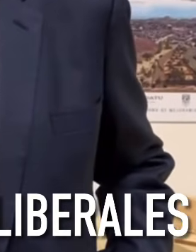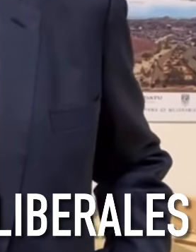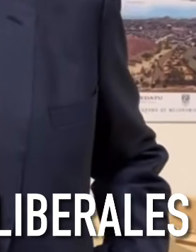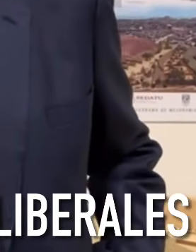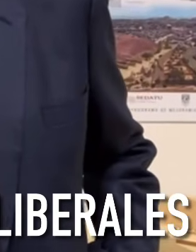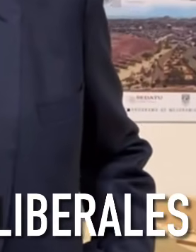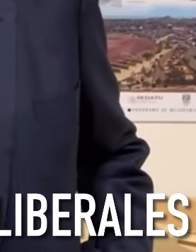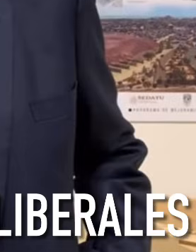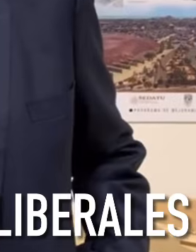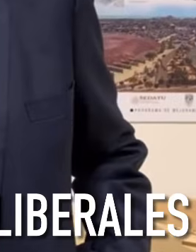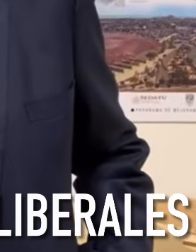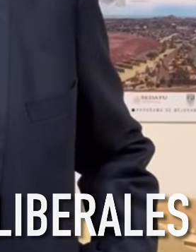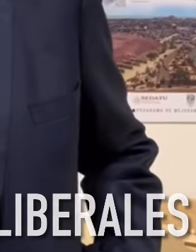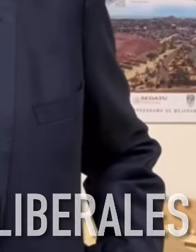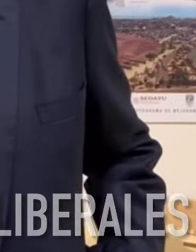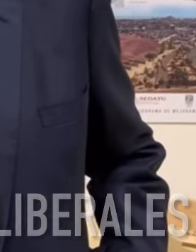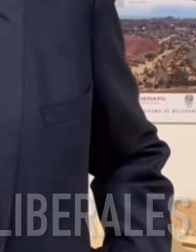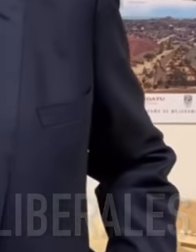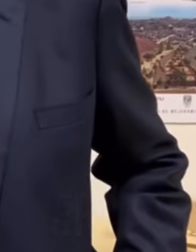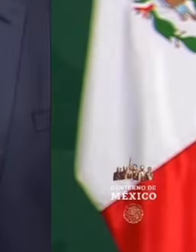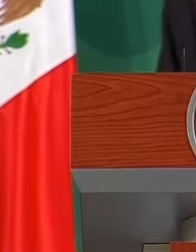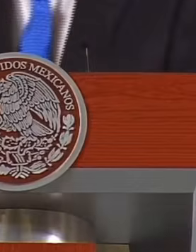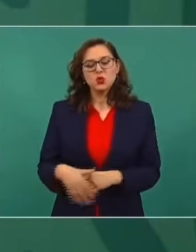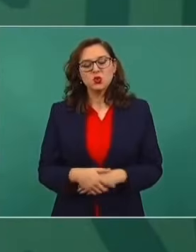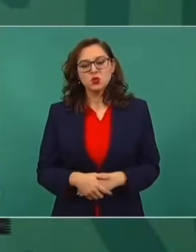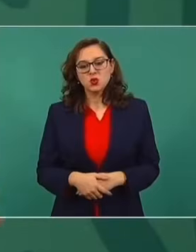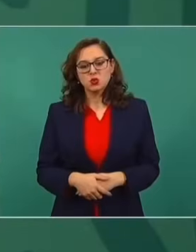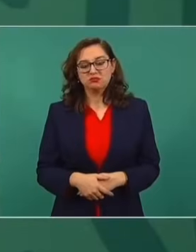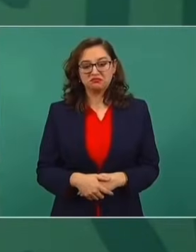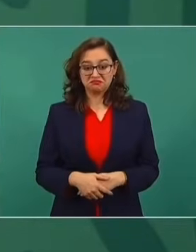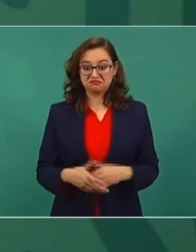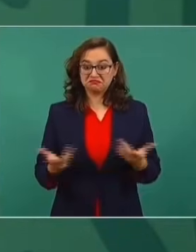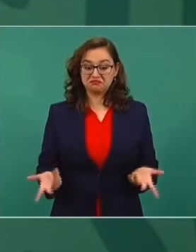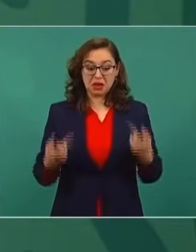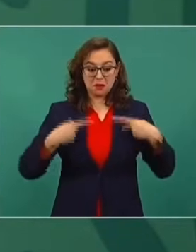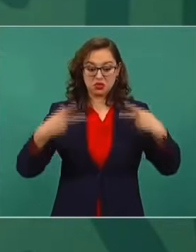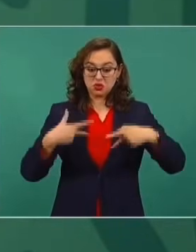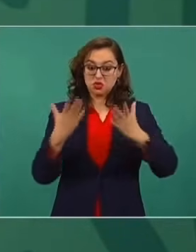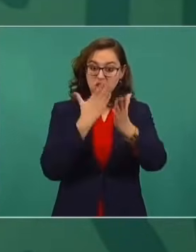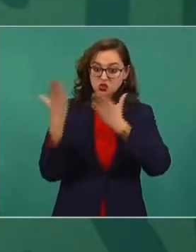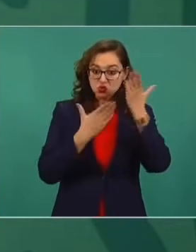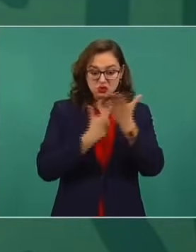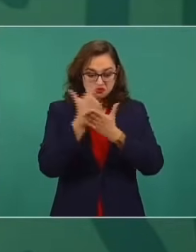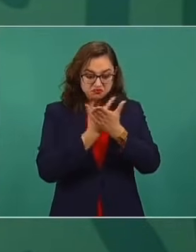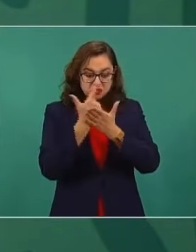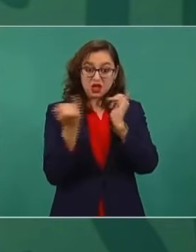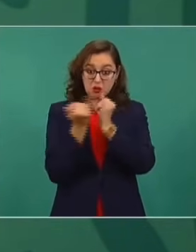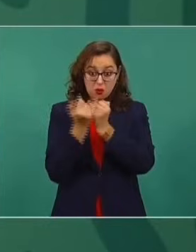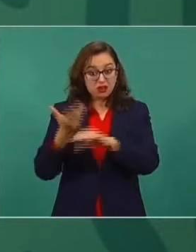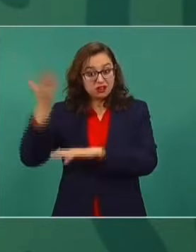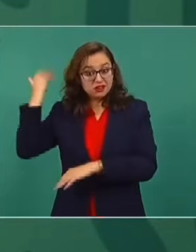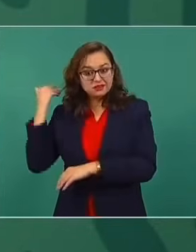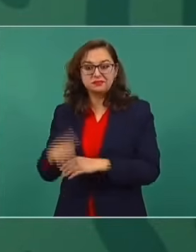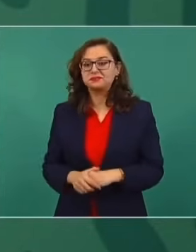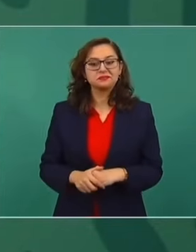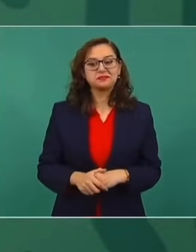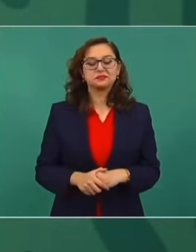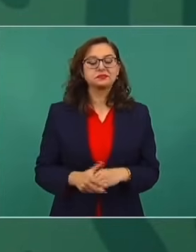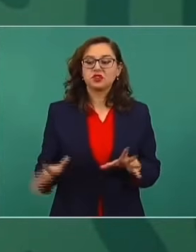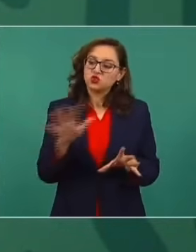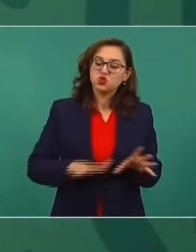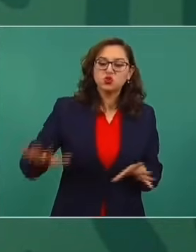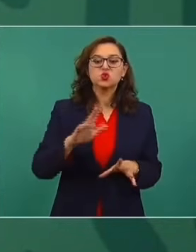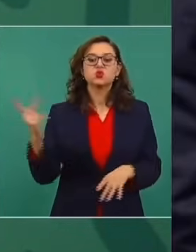directamente en el tejido social de las ciudades que se afectan. Ya no hay los economistas de antes, los sociólogos, los